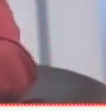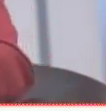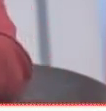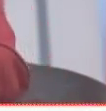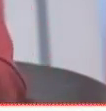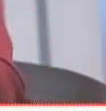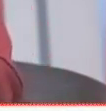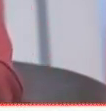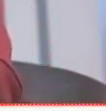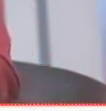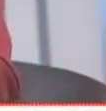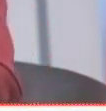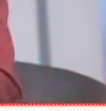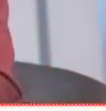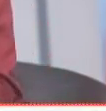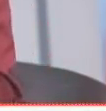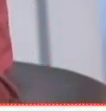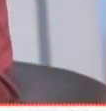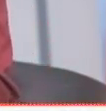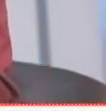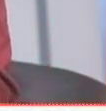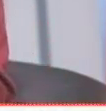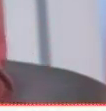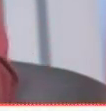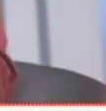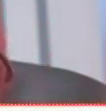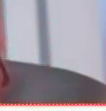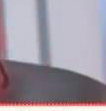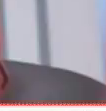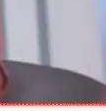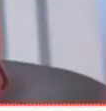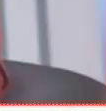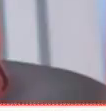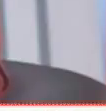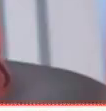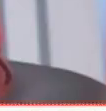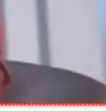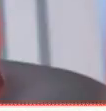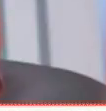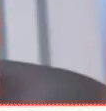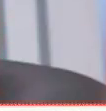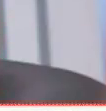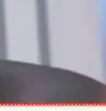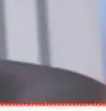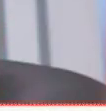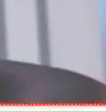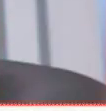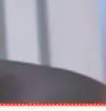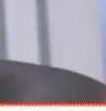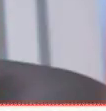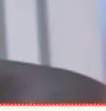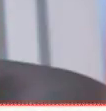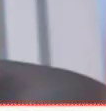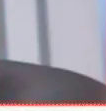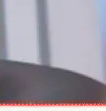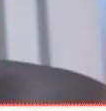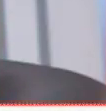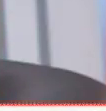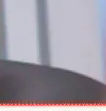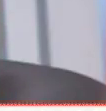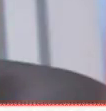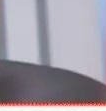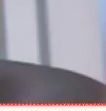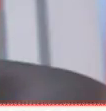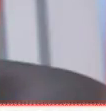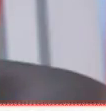el liderazgo político de la oposición el responsable. Y una parte, en mi opinión minoritaria, del pueblo que